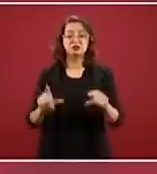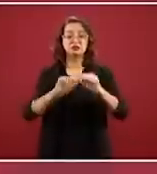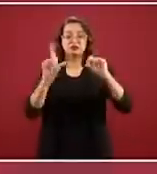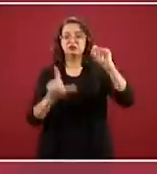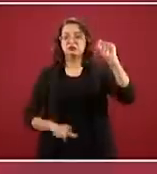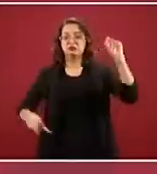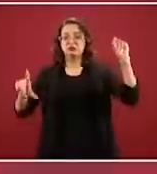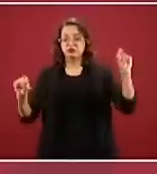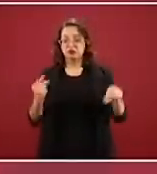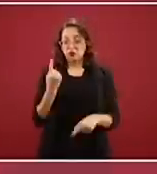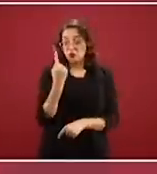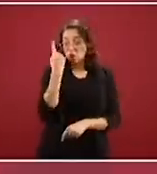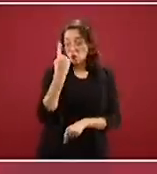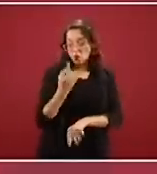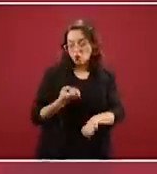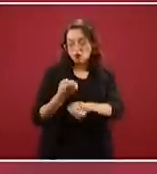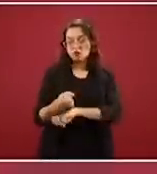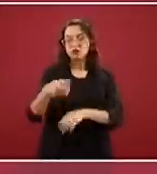país.